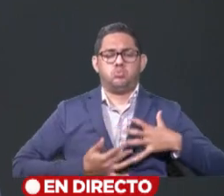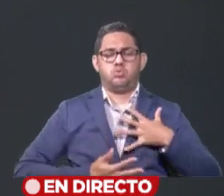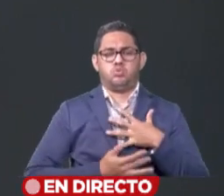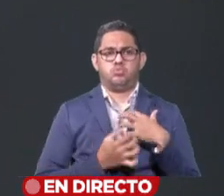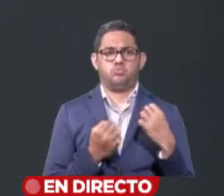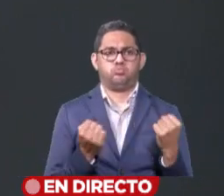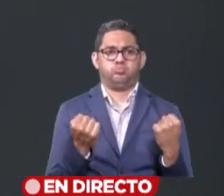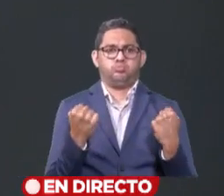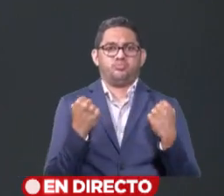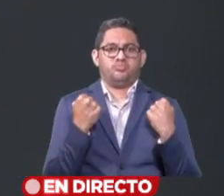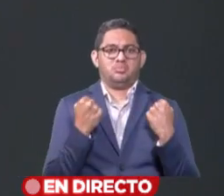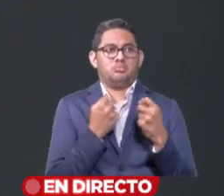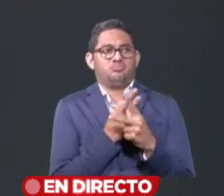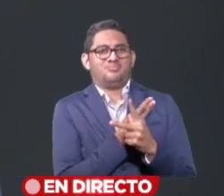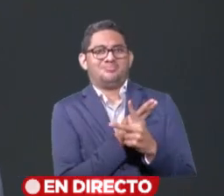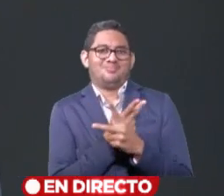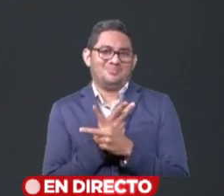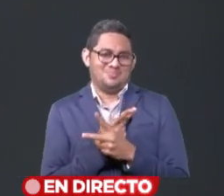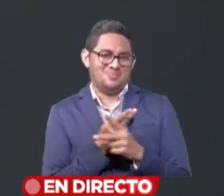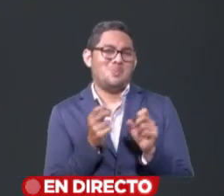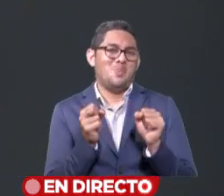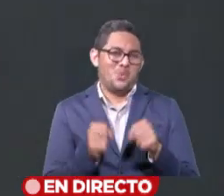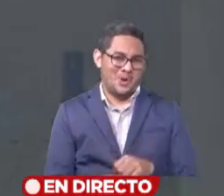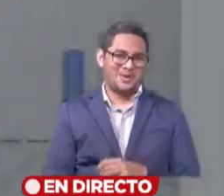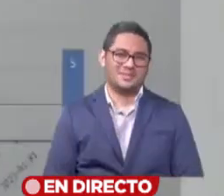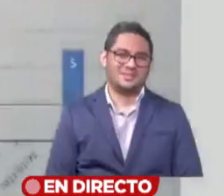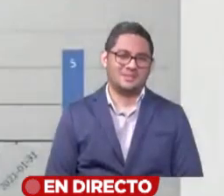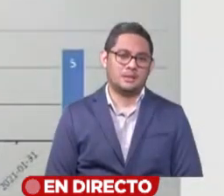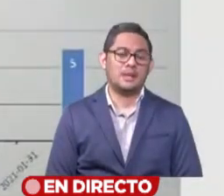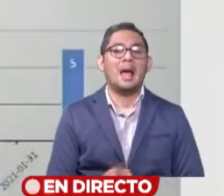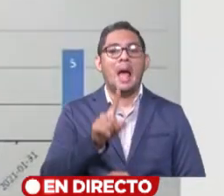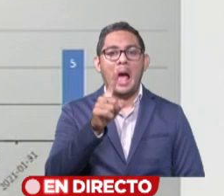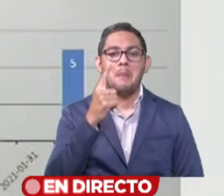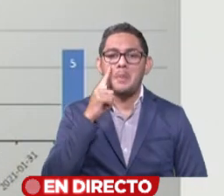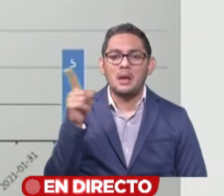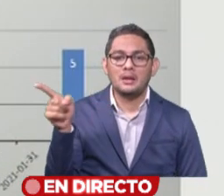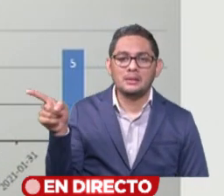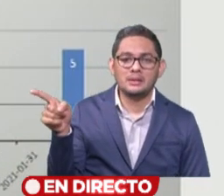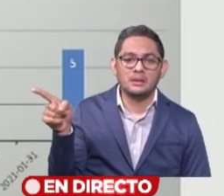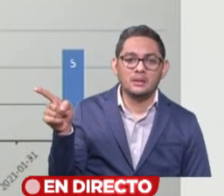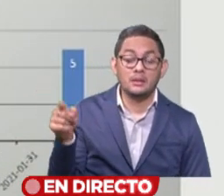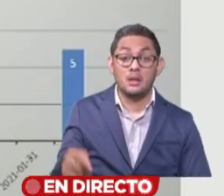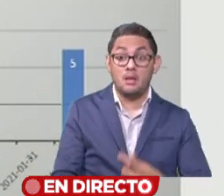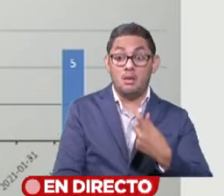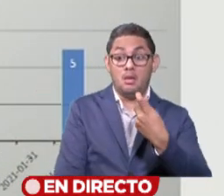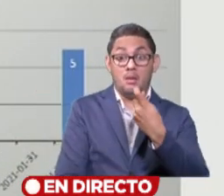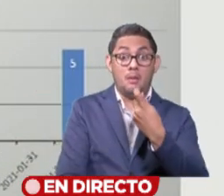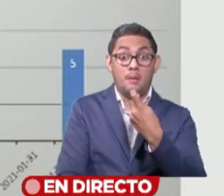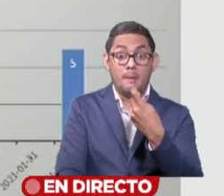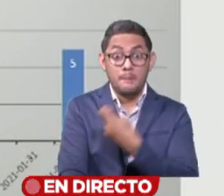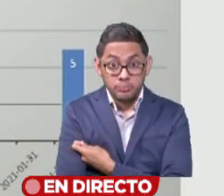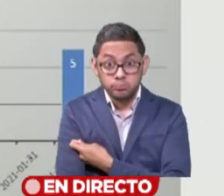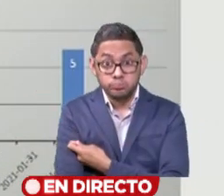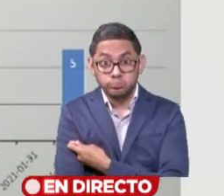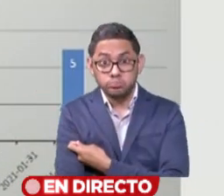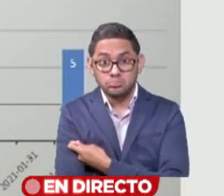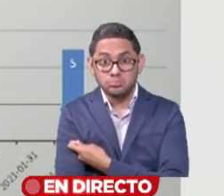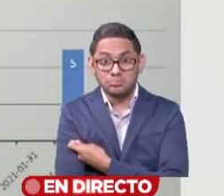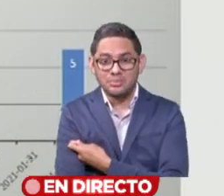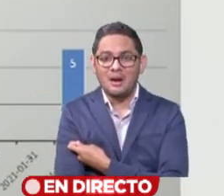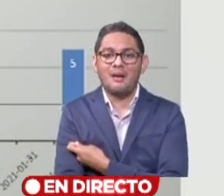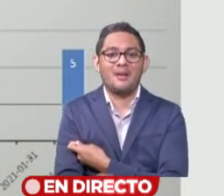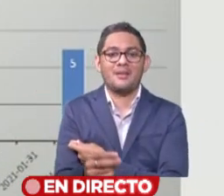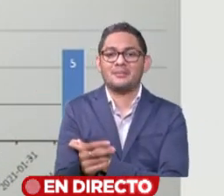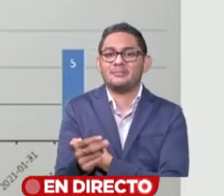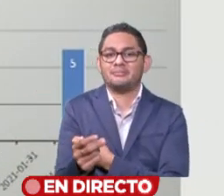Si regresamos a la gráfica anterior que estaba mostrando, nuevamente vemos las columnas con la distribución de las personas con PCR positivo, las